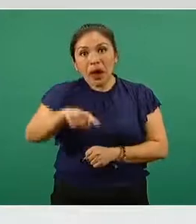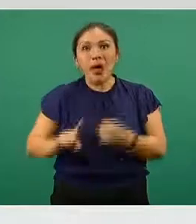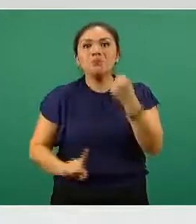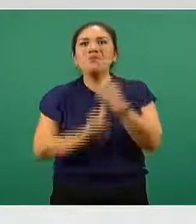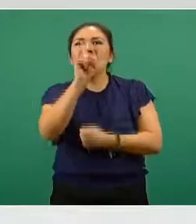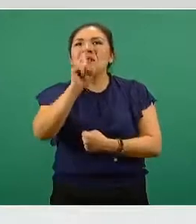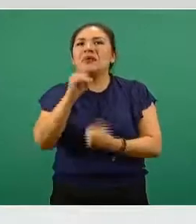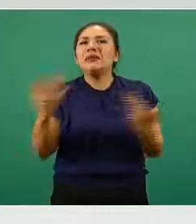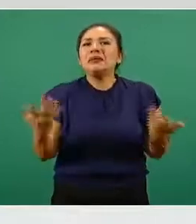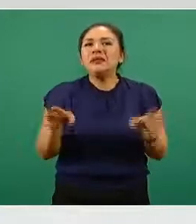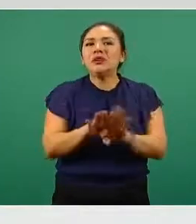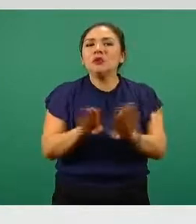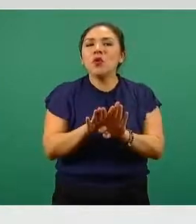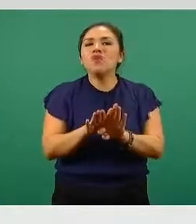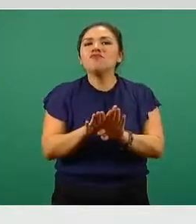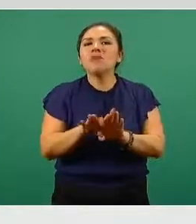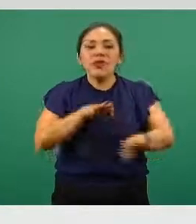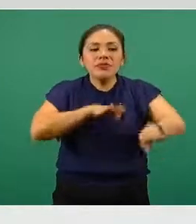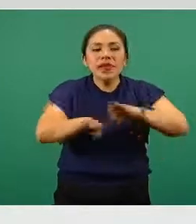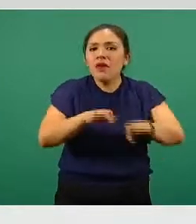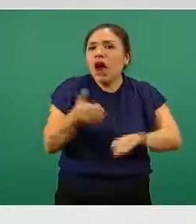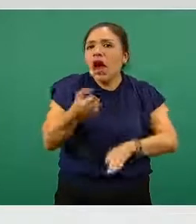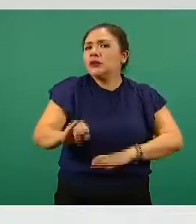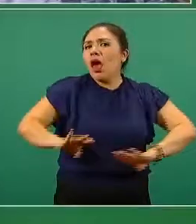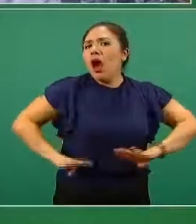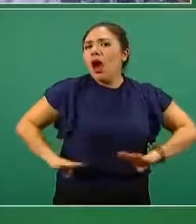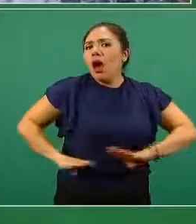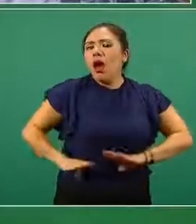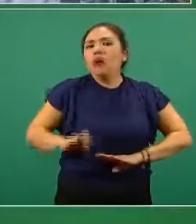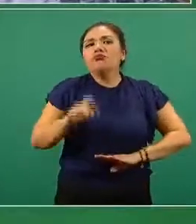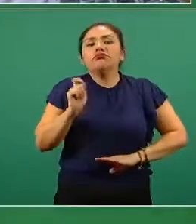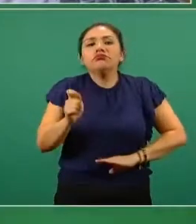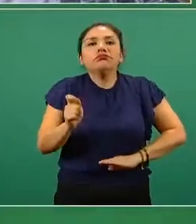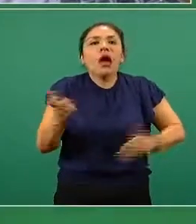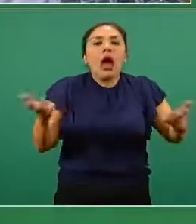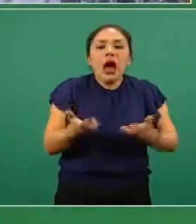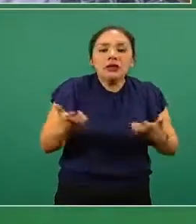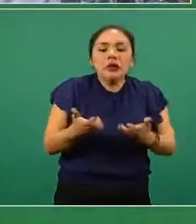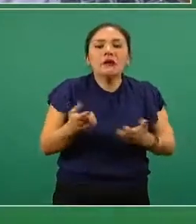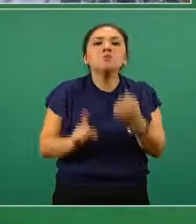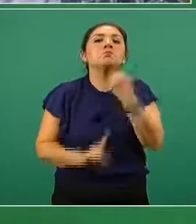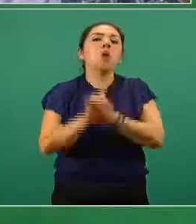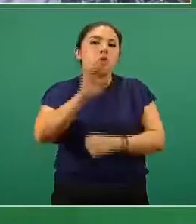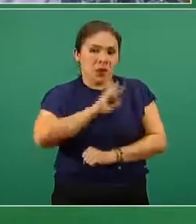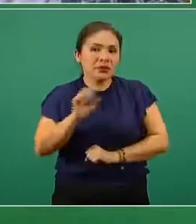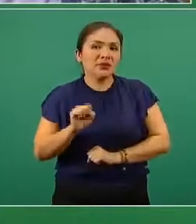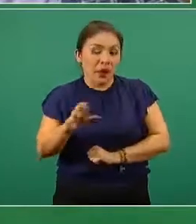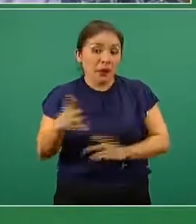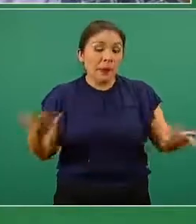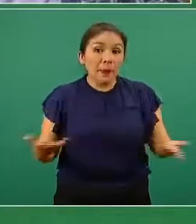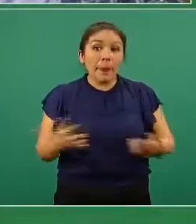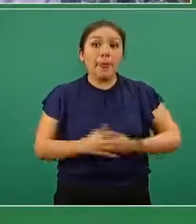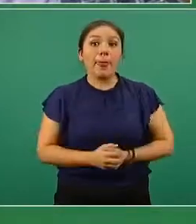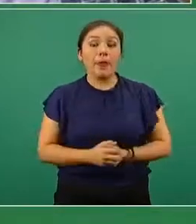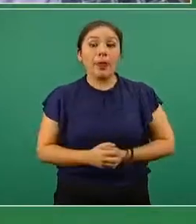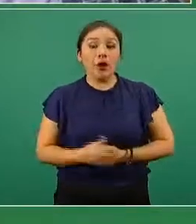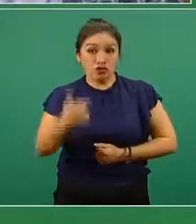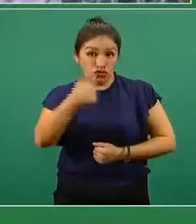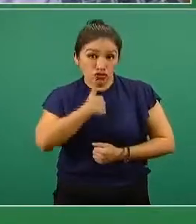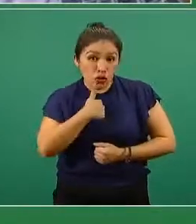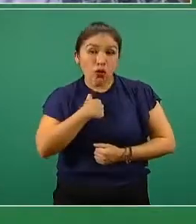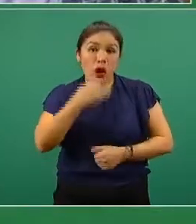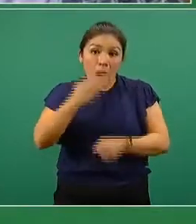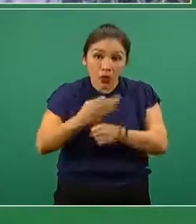el riesgo por el trabajo que estas personas desempeñan. Lo que yo